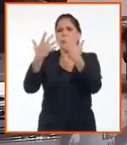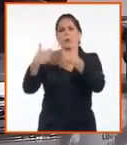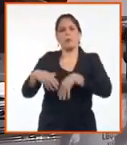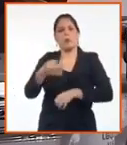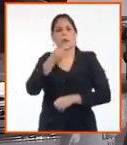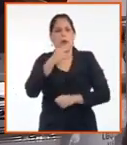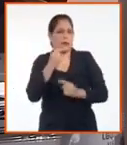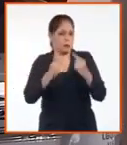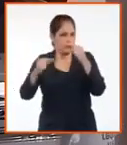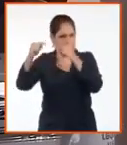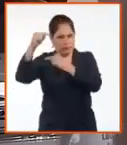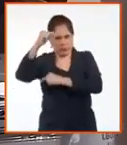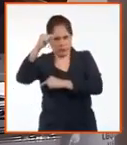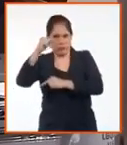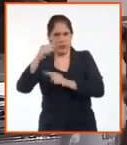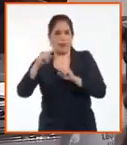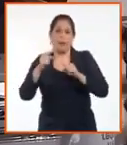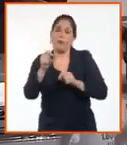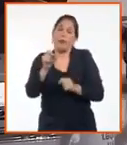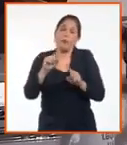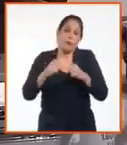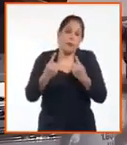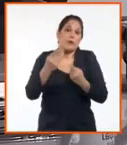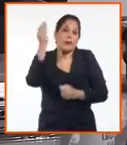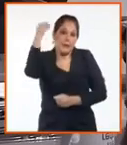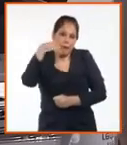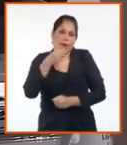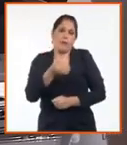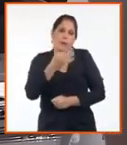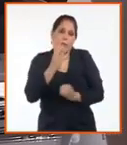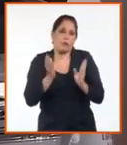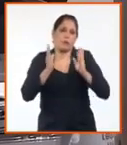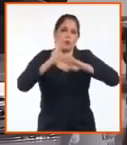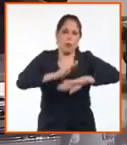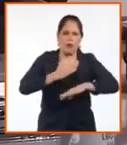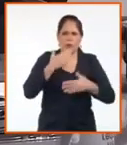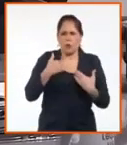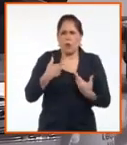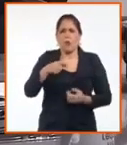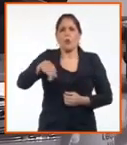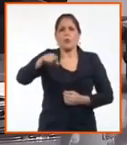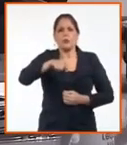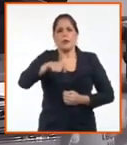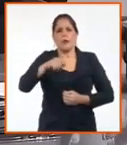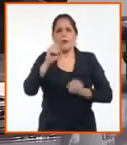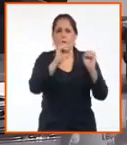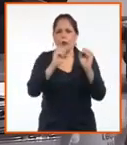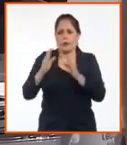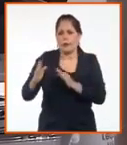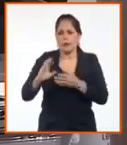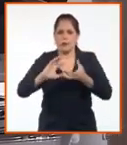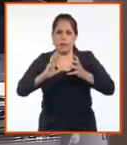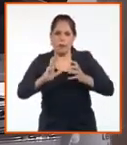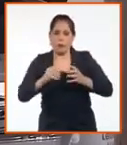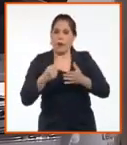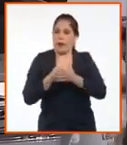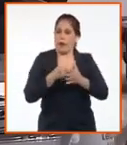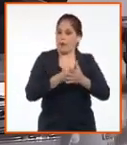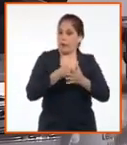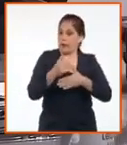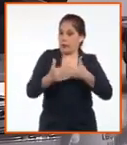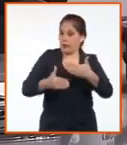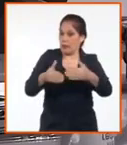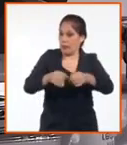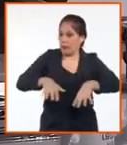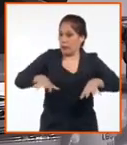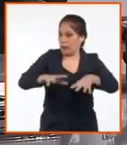particular para el cuadro básico del país cómo se han organizado de qué manera enfrentan los desafíos qué